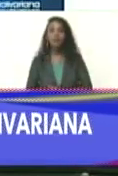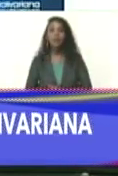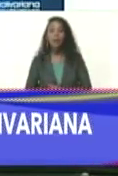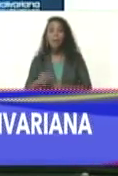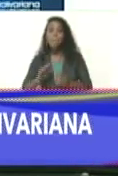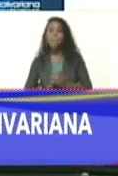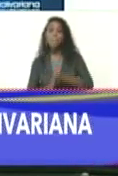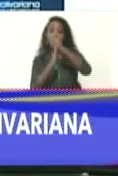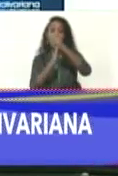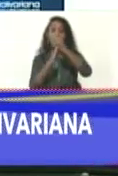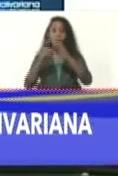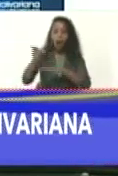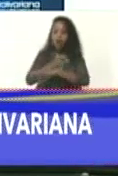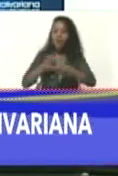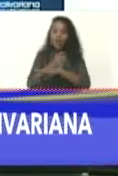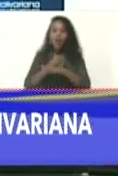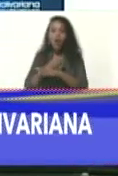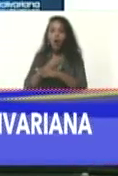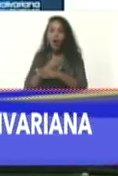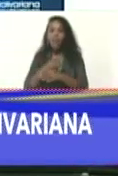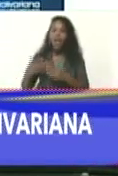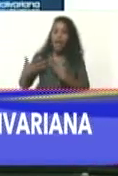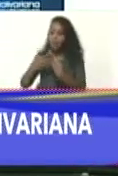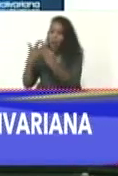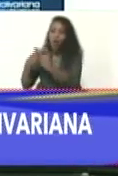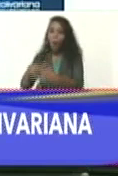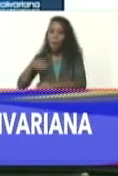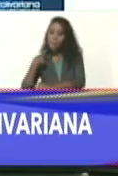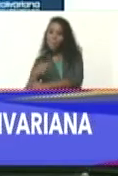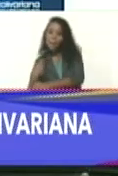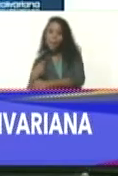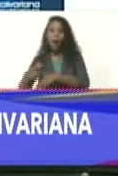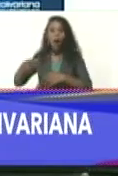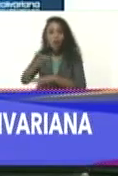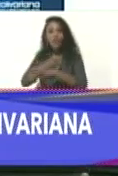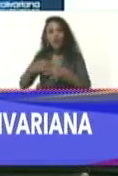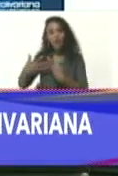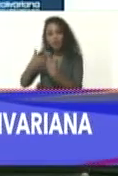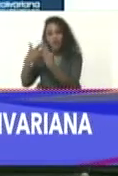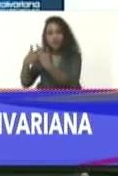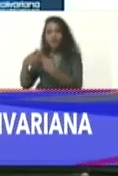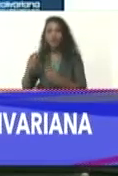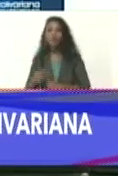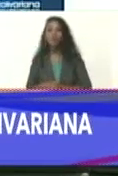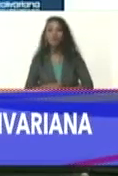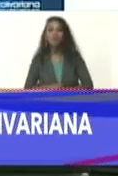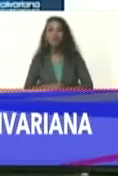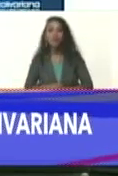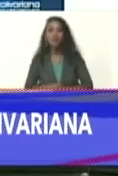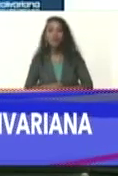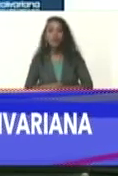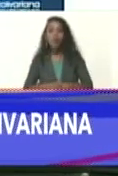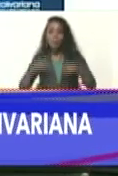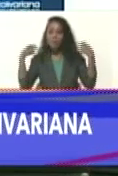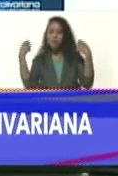encabezada por el gobierno de Estados Unidos, financiada por el gobierno de Estados Unidos. Una